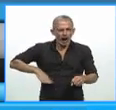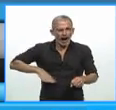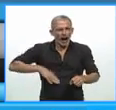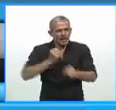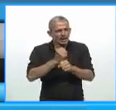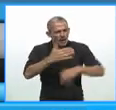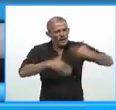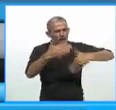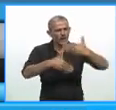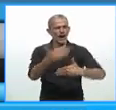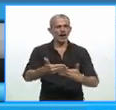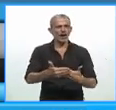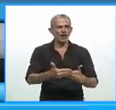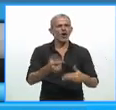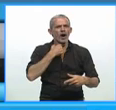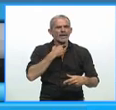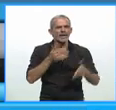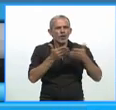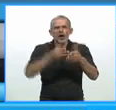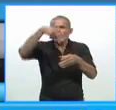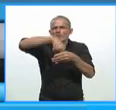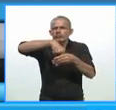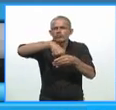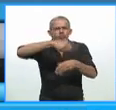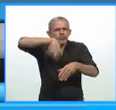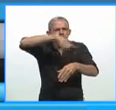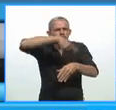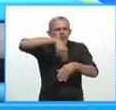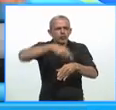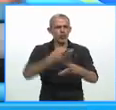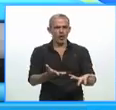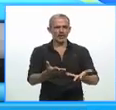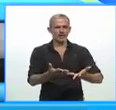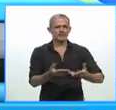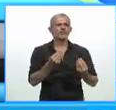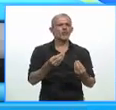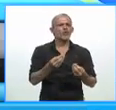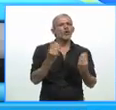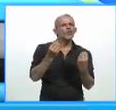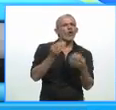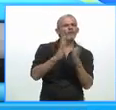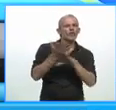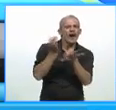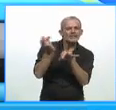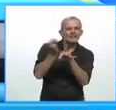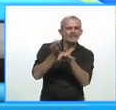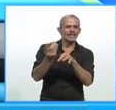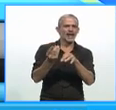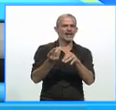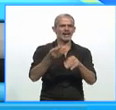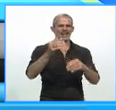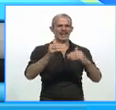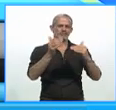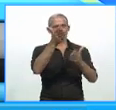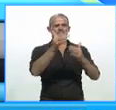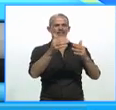la ansiedad que tengo es de estar muchas horas en el barco y tratar de mejorar. ¿Cuánto le puedes transmitir vos a él, teniendo en cuenta que son diferentes categorías y